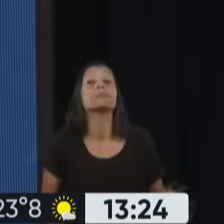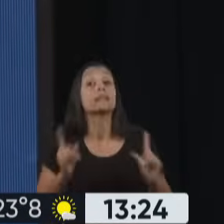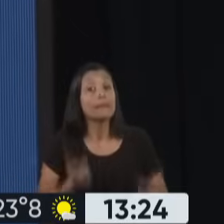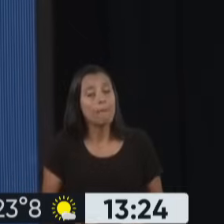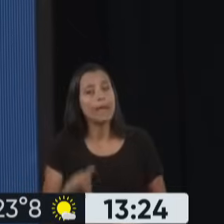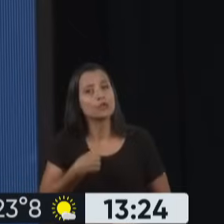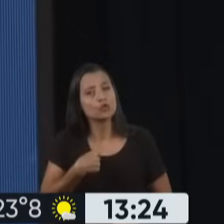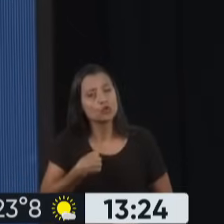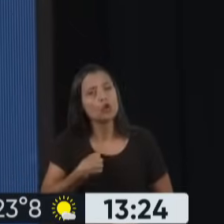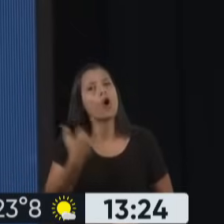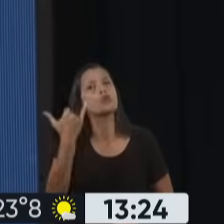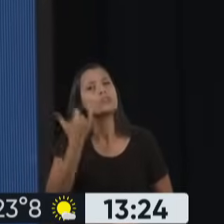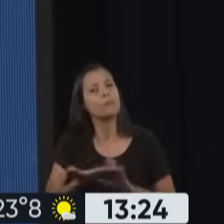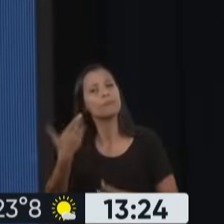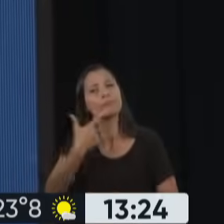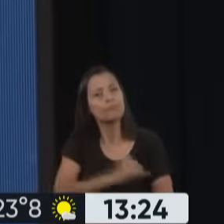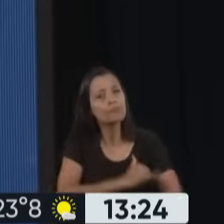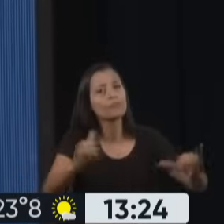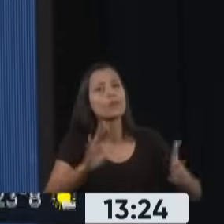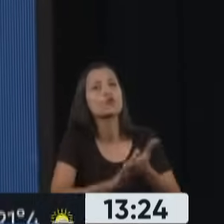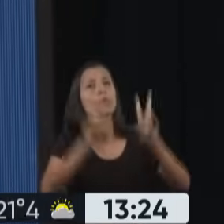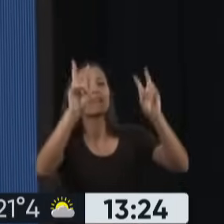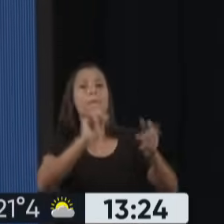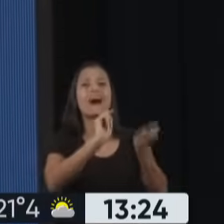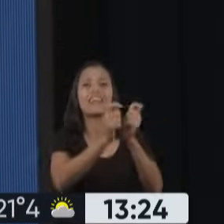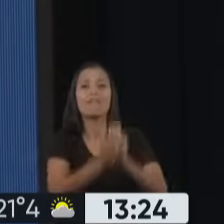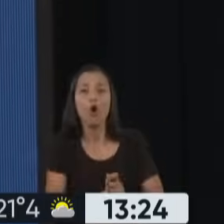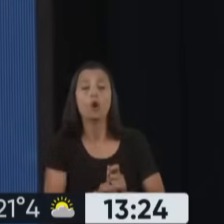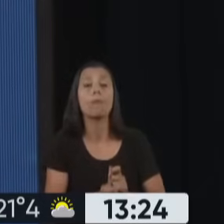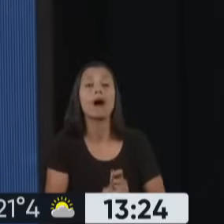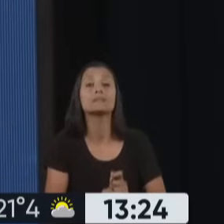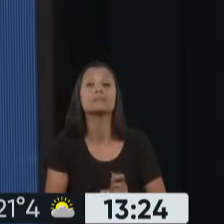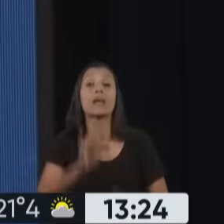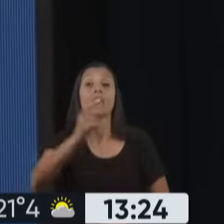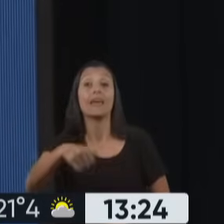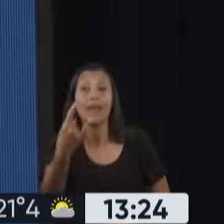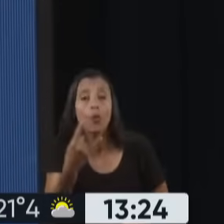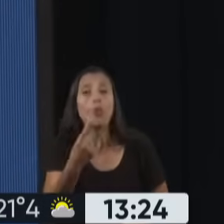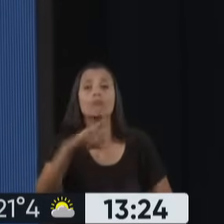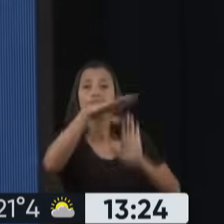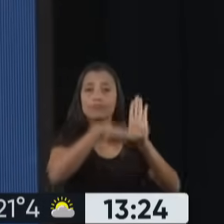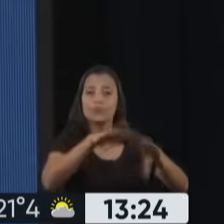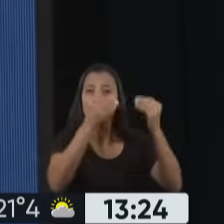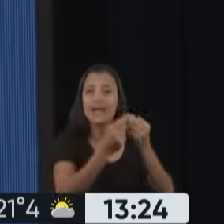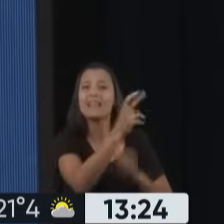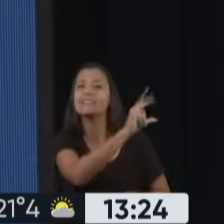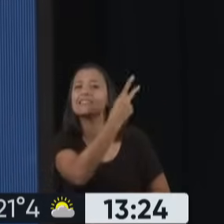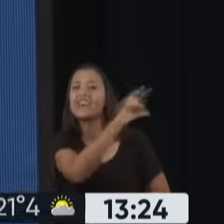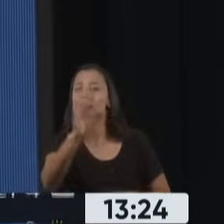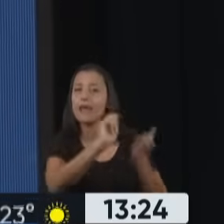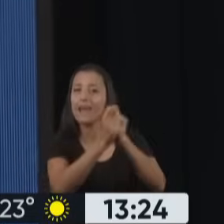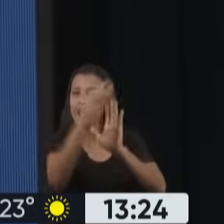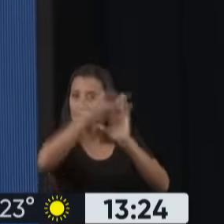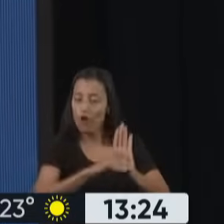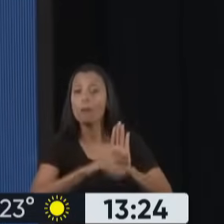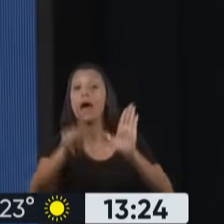básicamente, yo había señalado el tema de las reformas. El DNU 7023 son 300 reformas, la